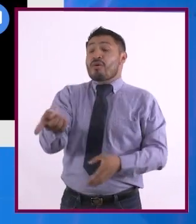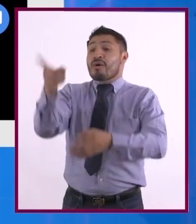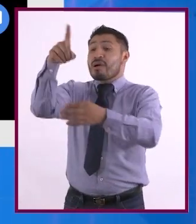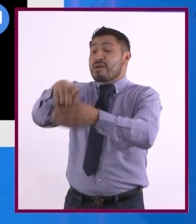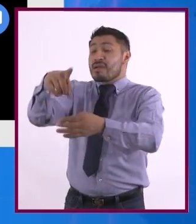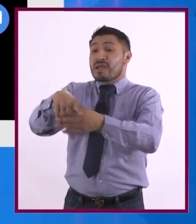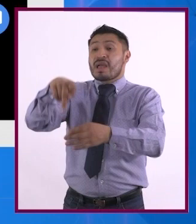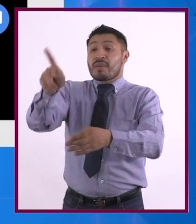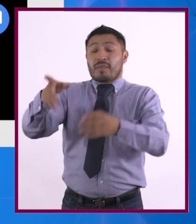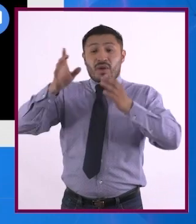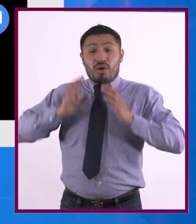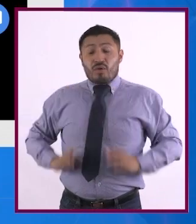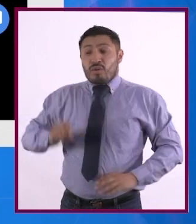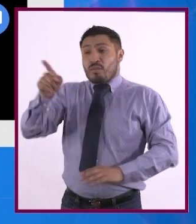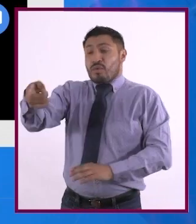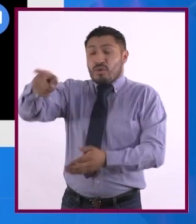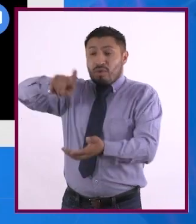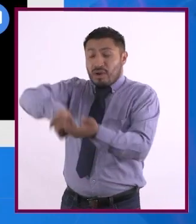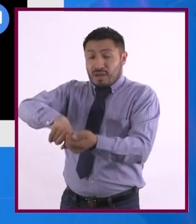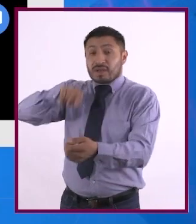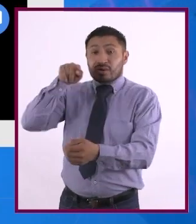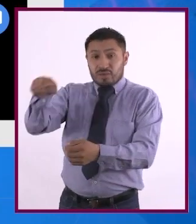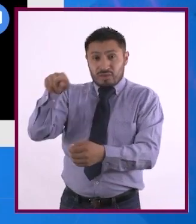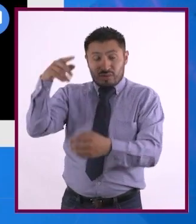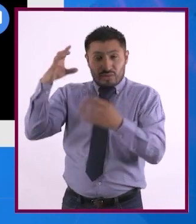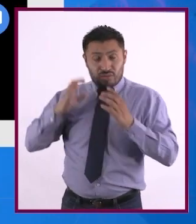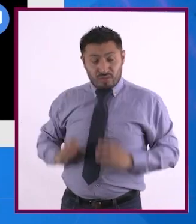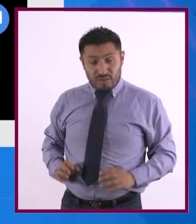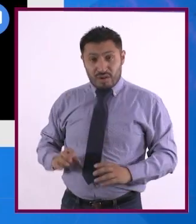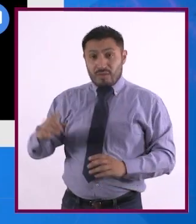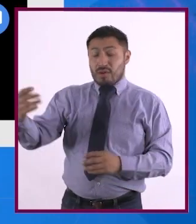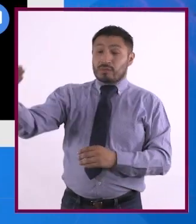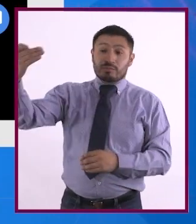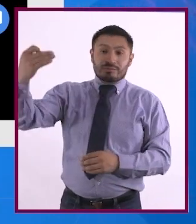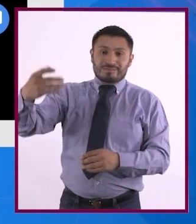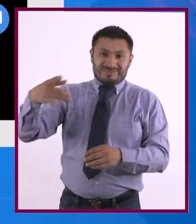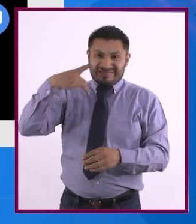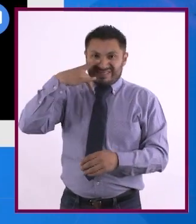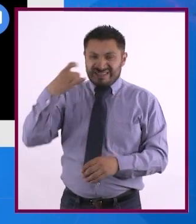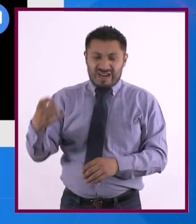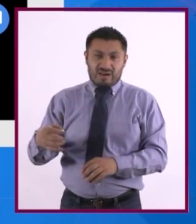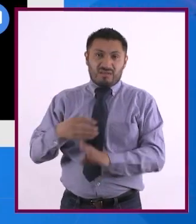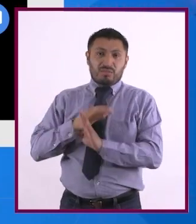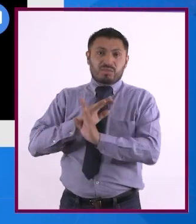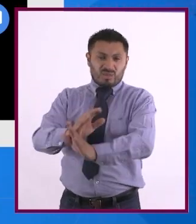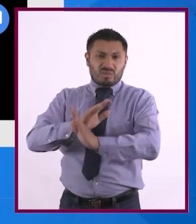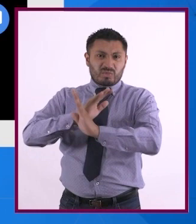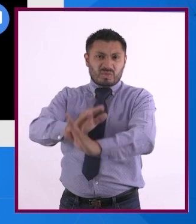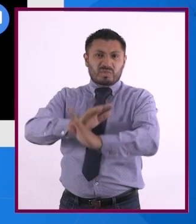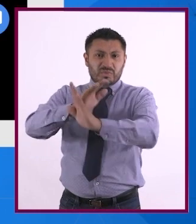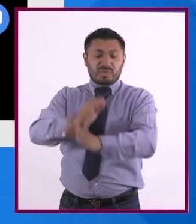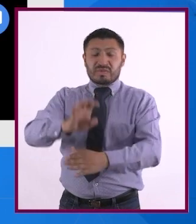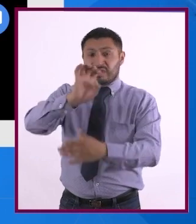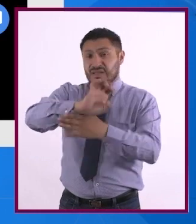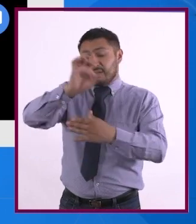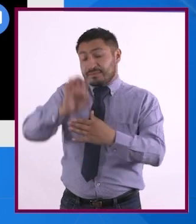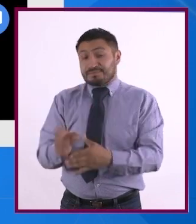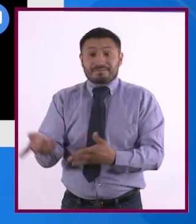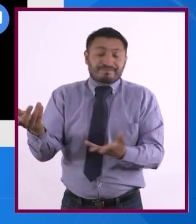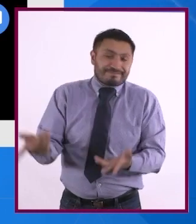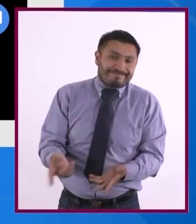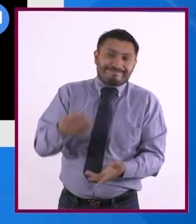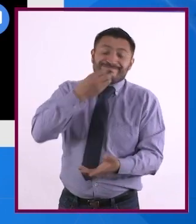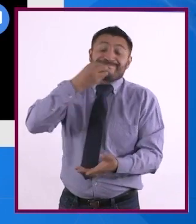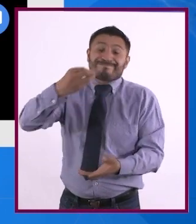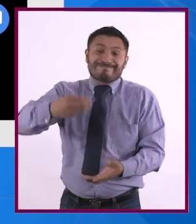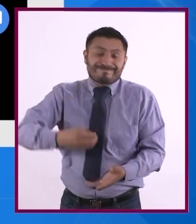de histocompatibilidad, se necesitan tiempos muy exactos de conservación, medidas muy exactas de conservación de